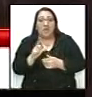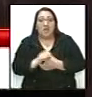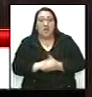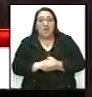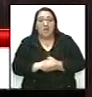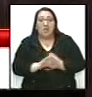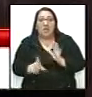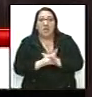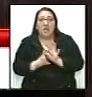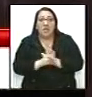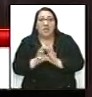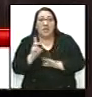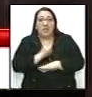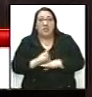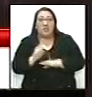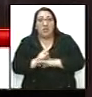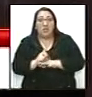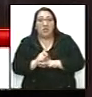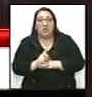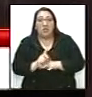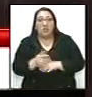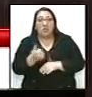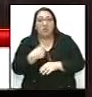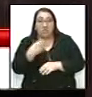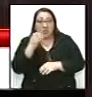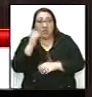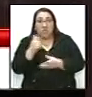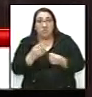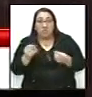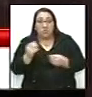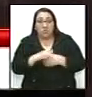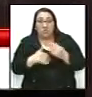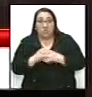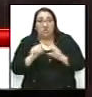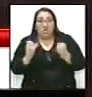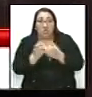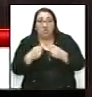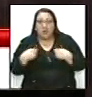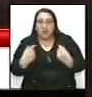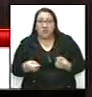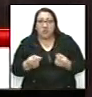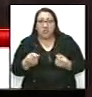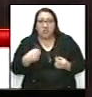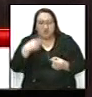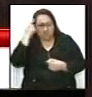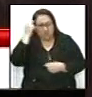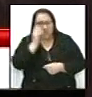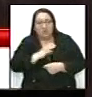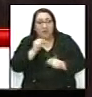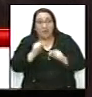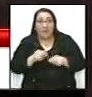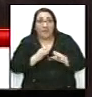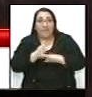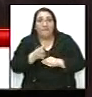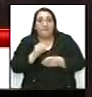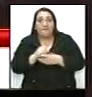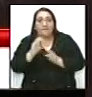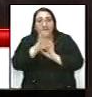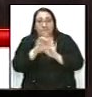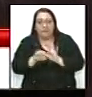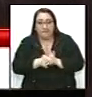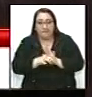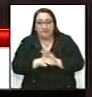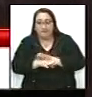En cuanto a la ley de desarrollo, presidenta, yo creo que muchos parlamentarios de Fuerza Popular somos conscientes que esto tiene que ir en la